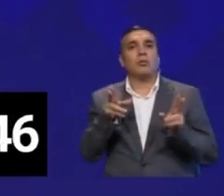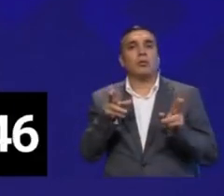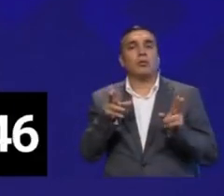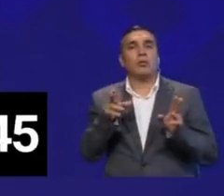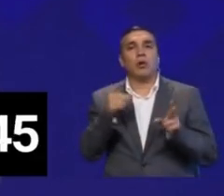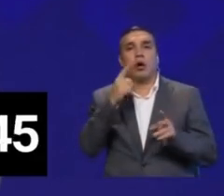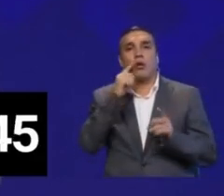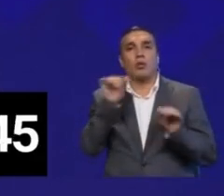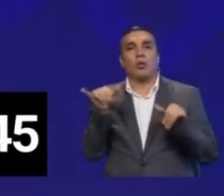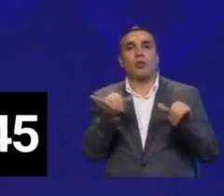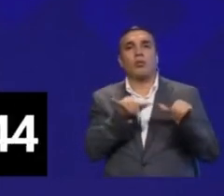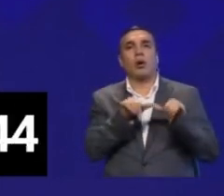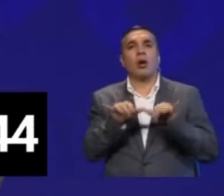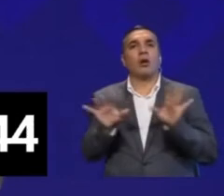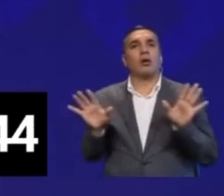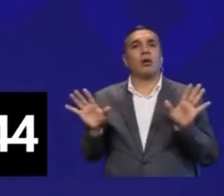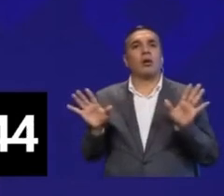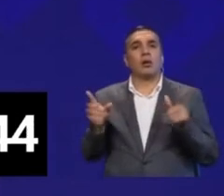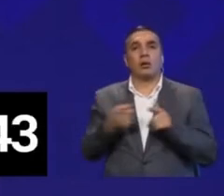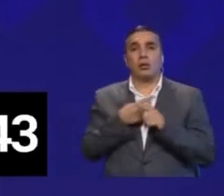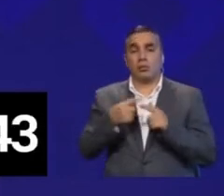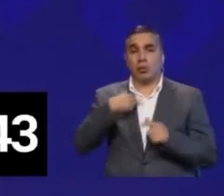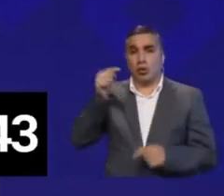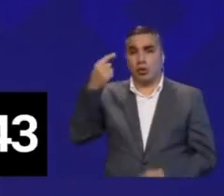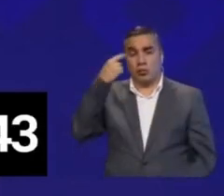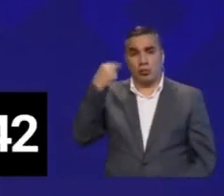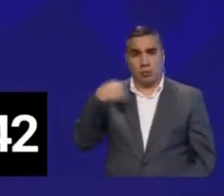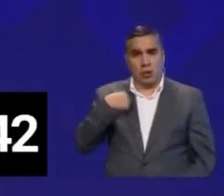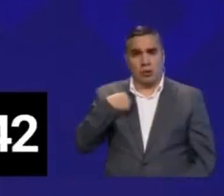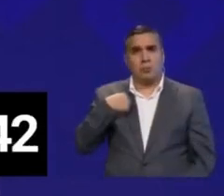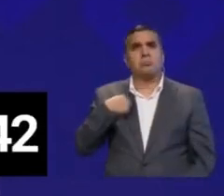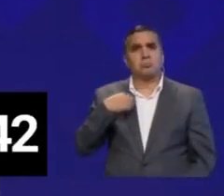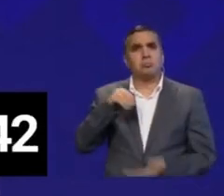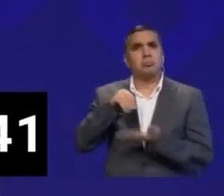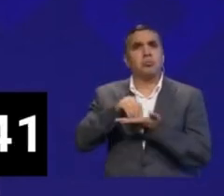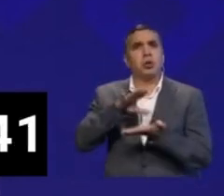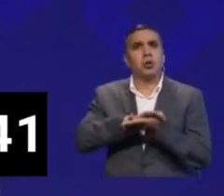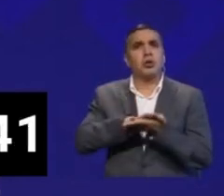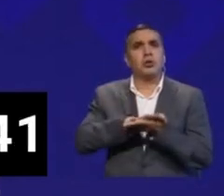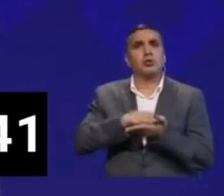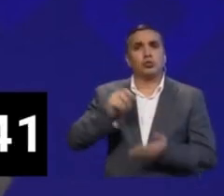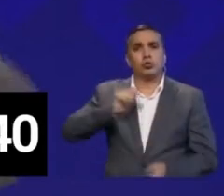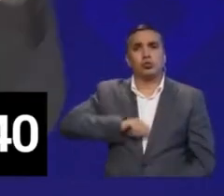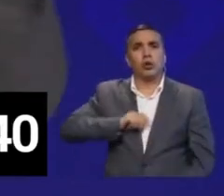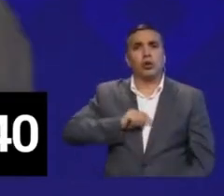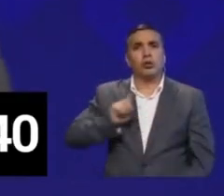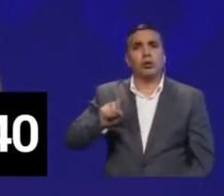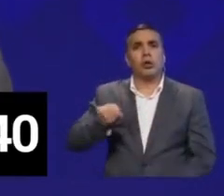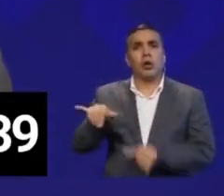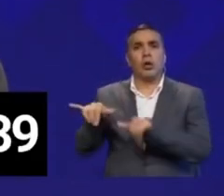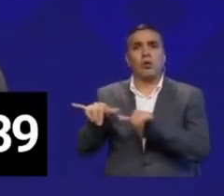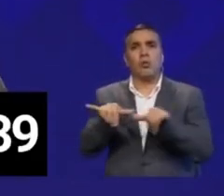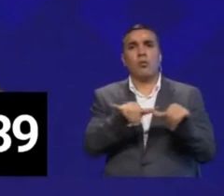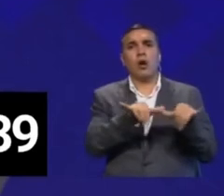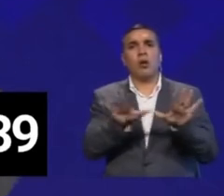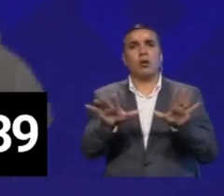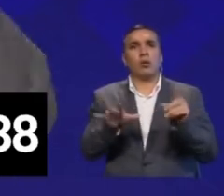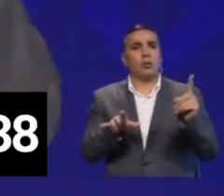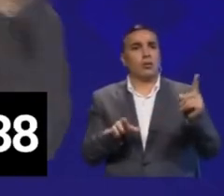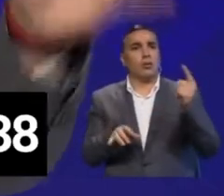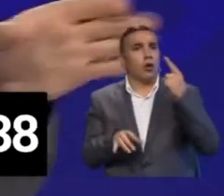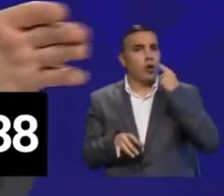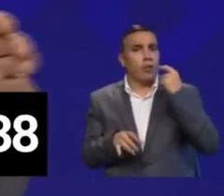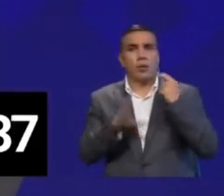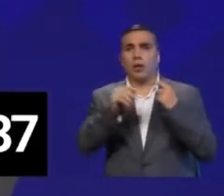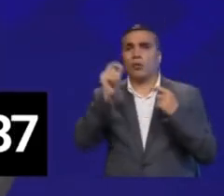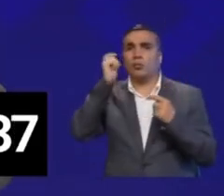los hombres. Y por eso en el gobierno nuestro vamos a implementar que los sueldos sean iguales en las mujeres y